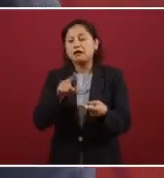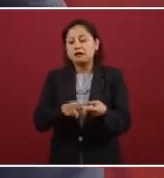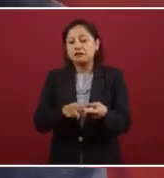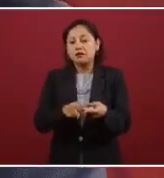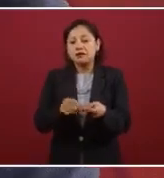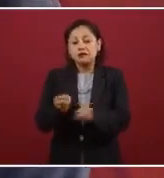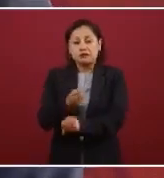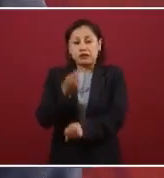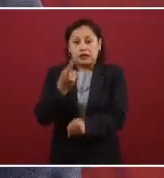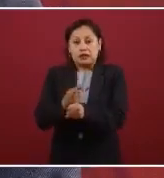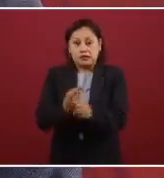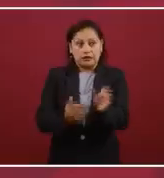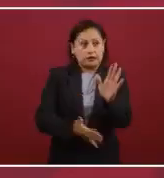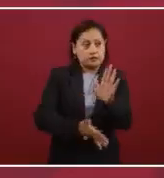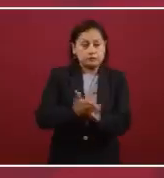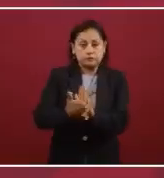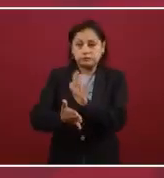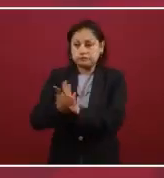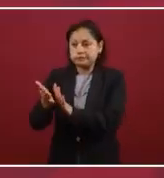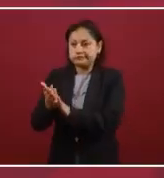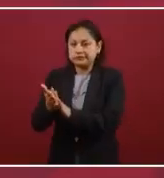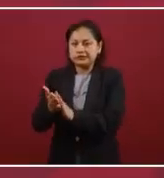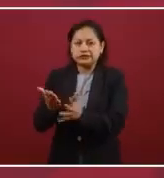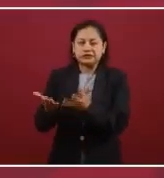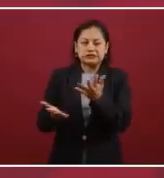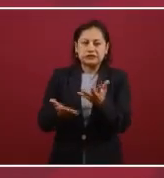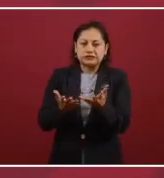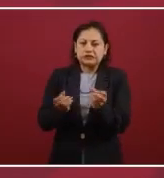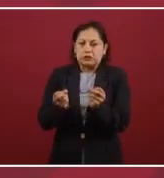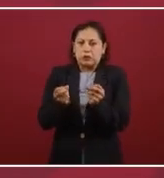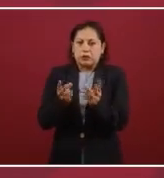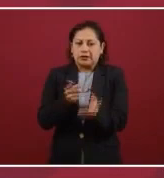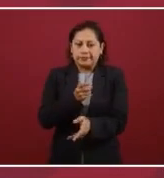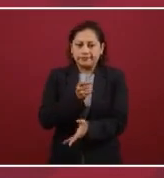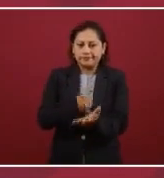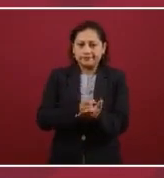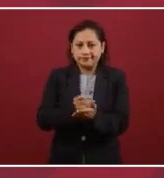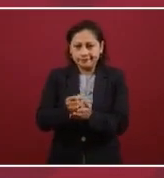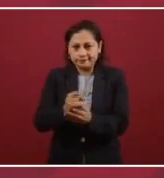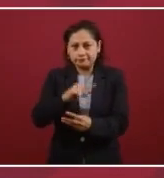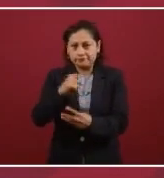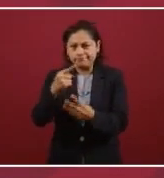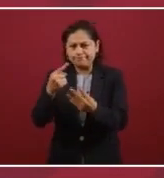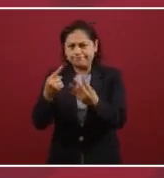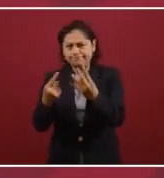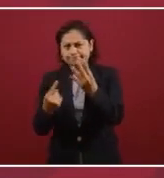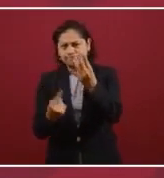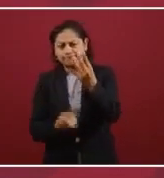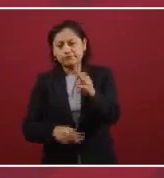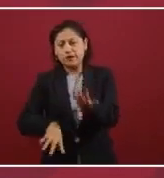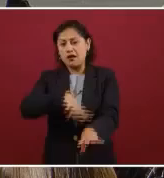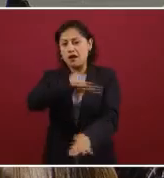y luego ya de plano la presidencia municipal completa.